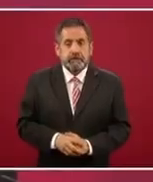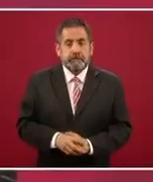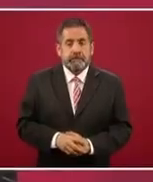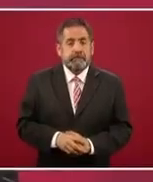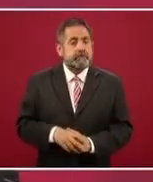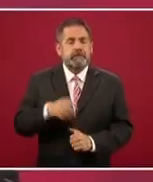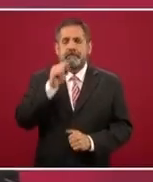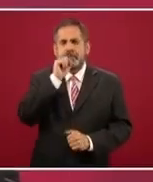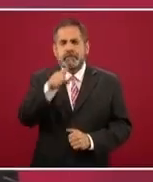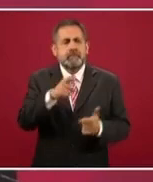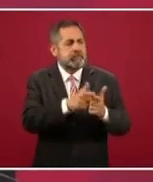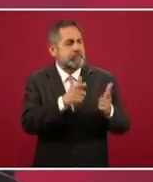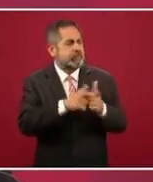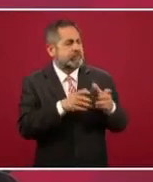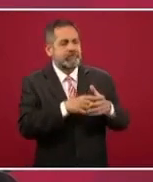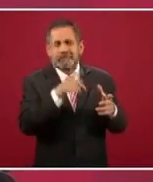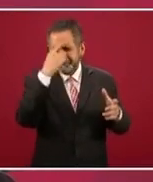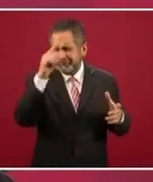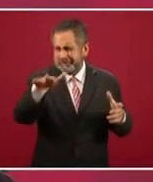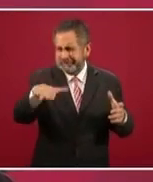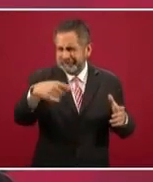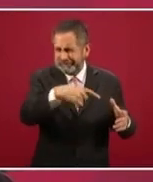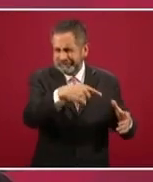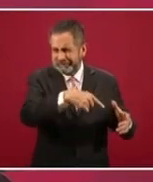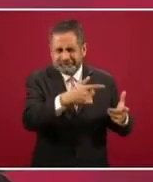el grupo